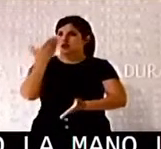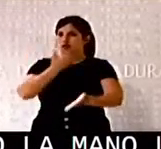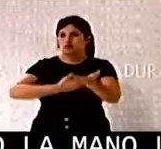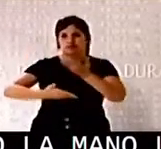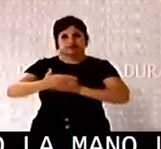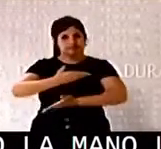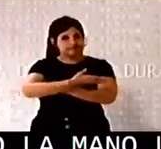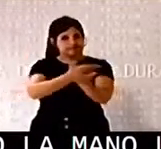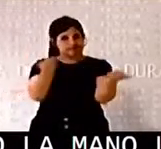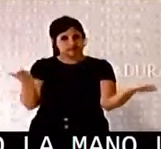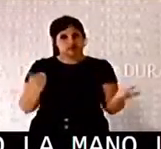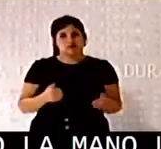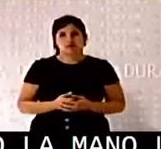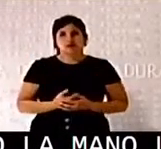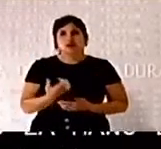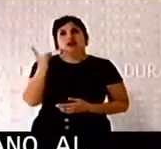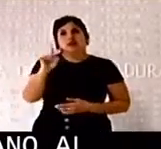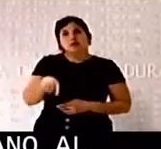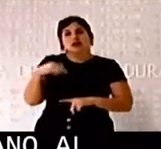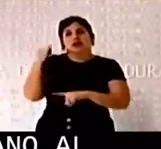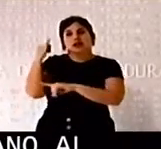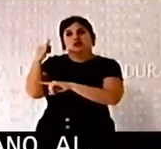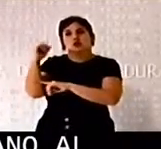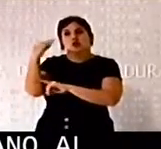le tiendo la mano al Instituto de la Juventud,